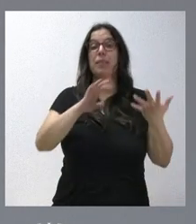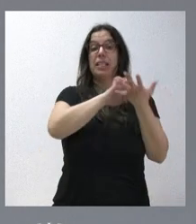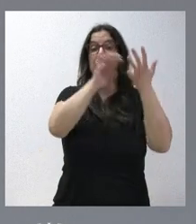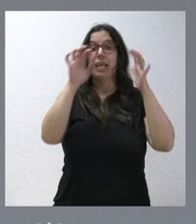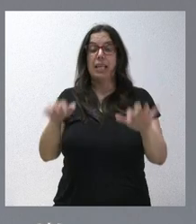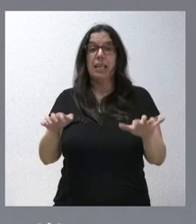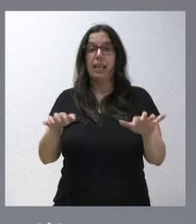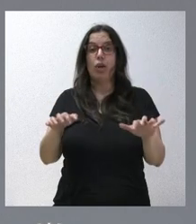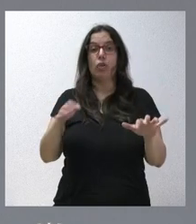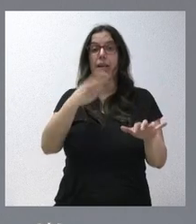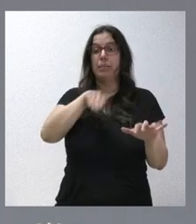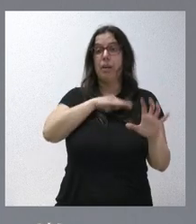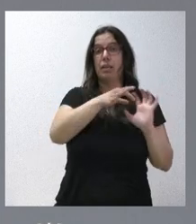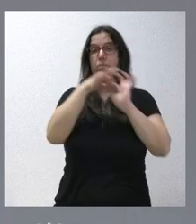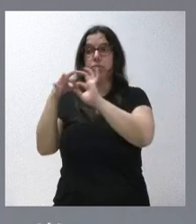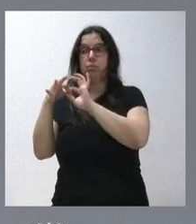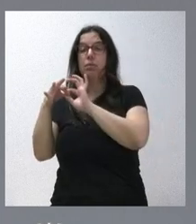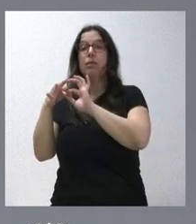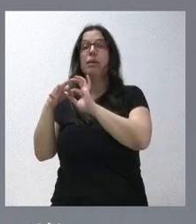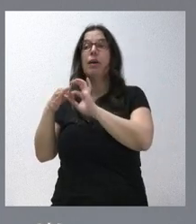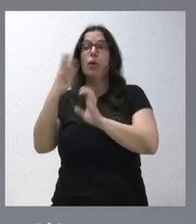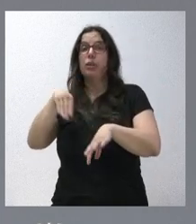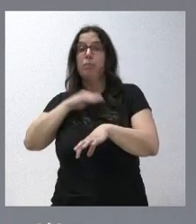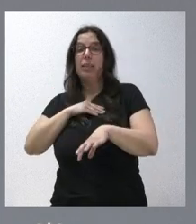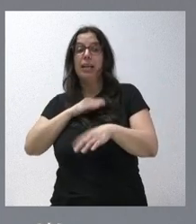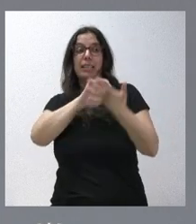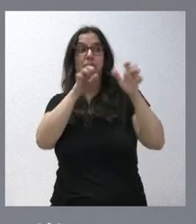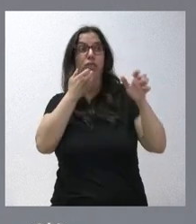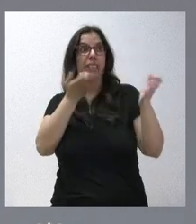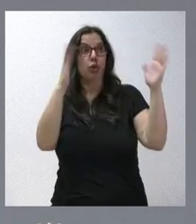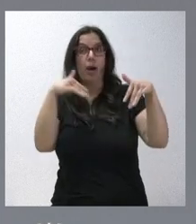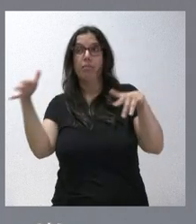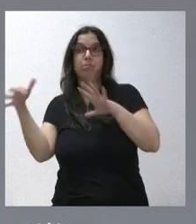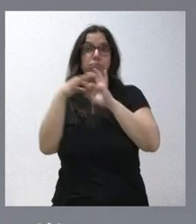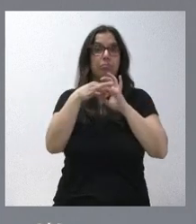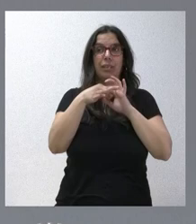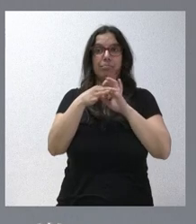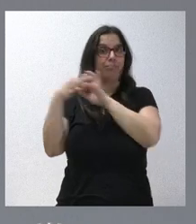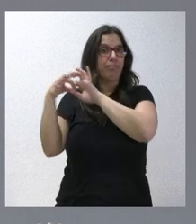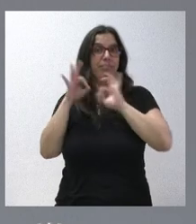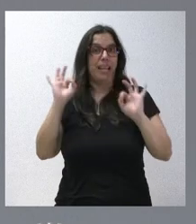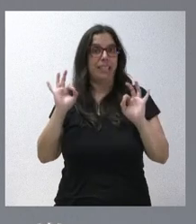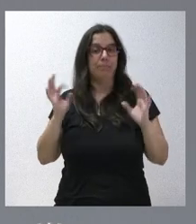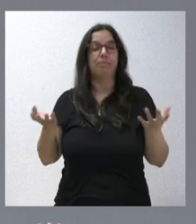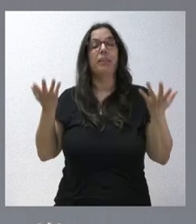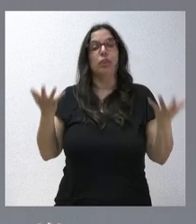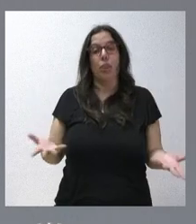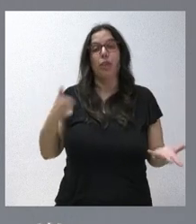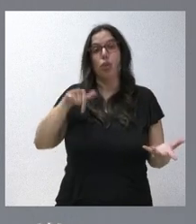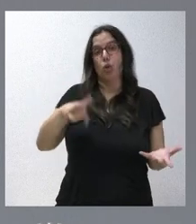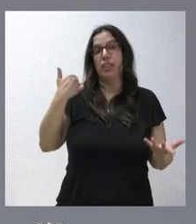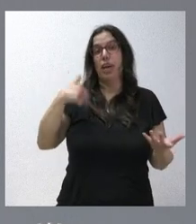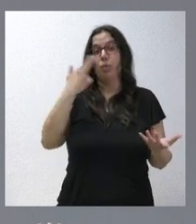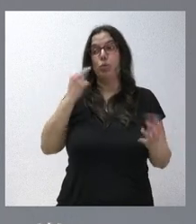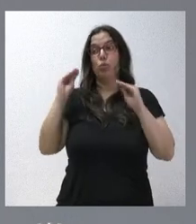no se entiende sin España pero la España de hoy tampoco hubiera sido posible sin Castilla y león bien pues hoy materializamos este